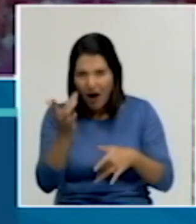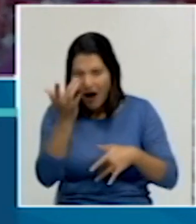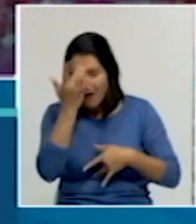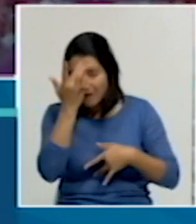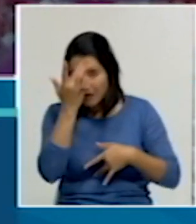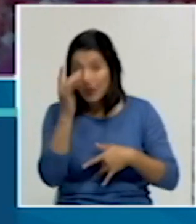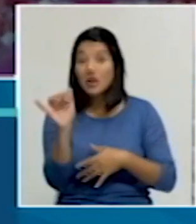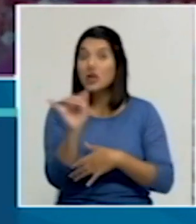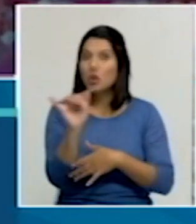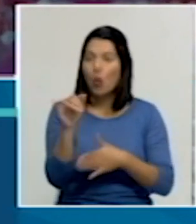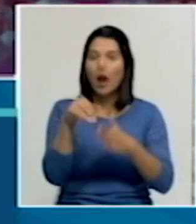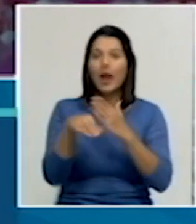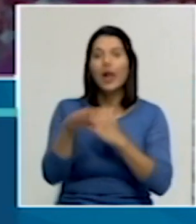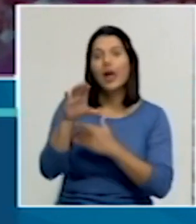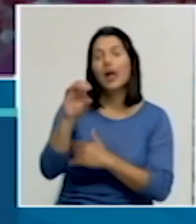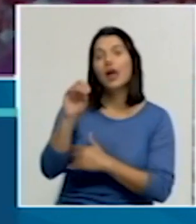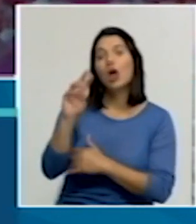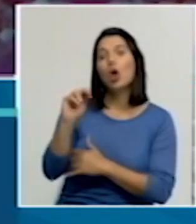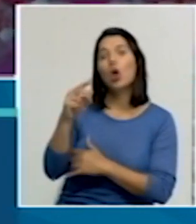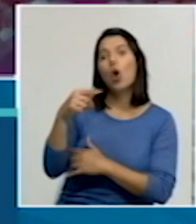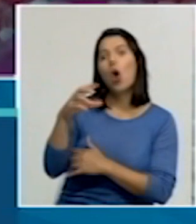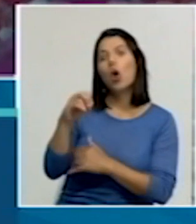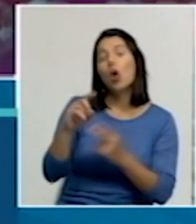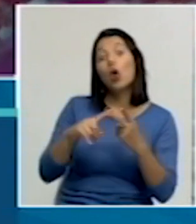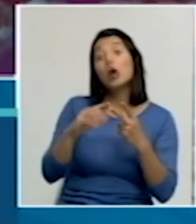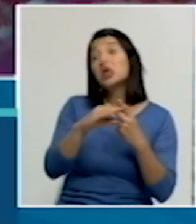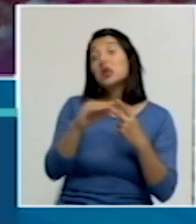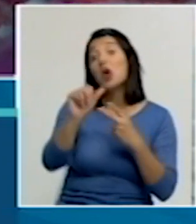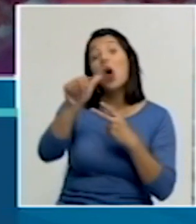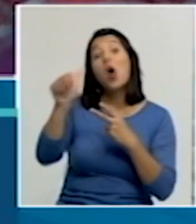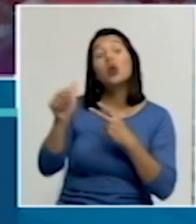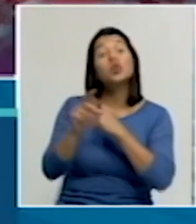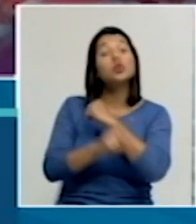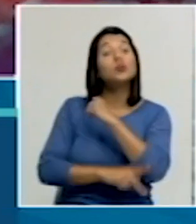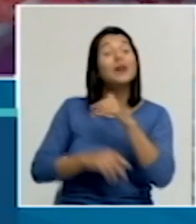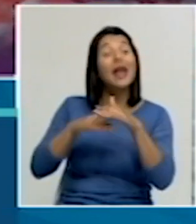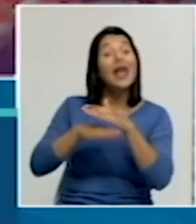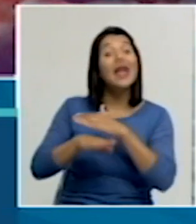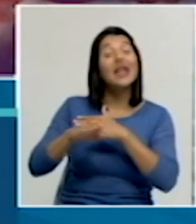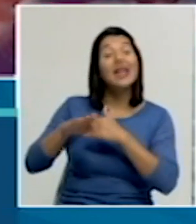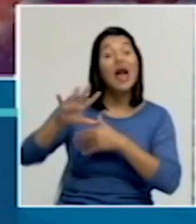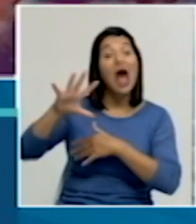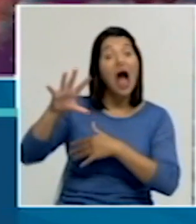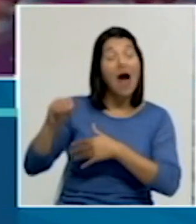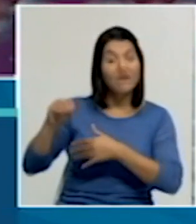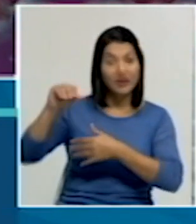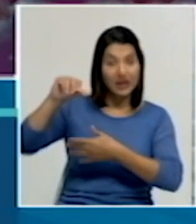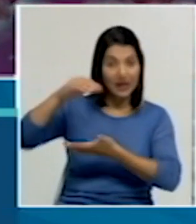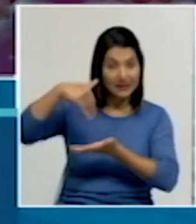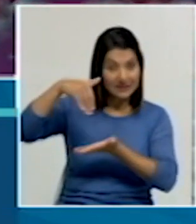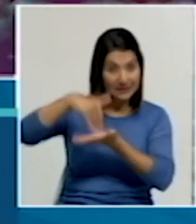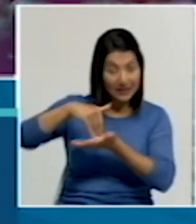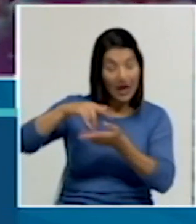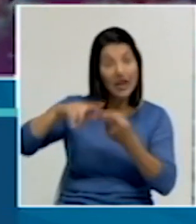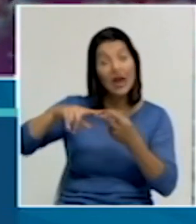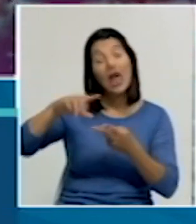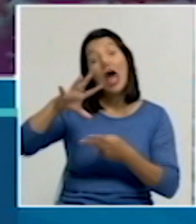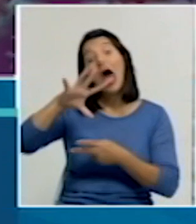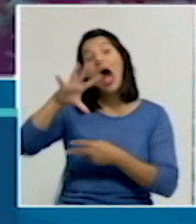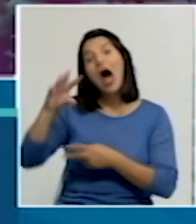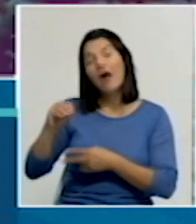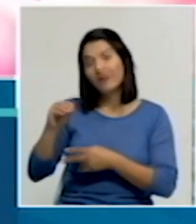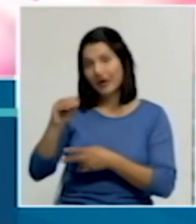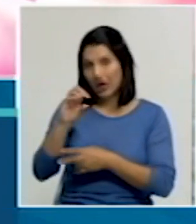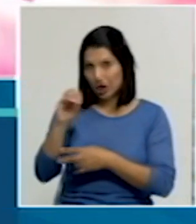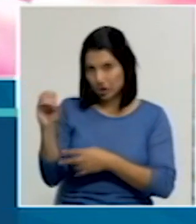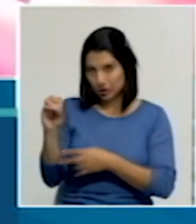Igual en la República del Congo y en algunos países del África Central y del África Occidental, de ahí hacia acá. Y